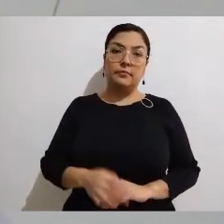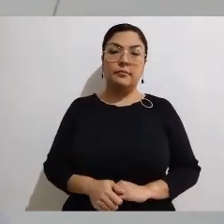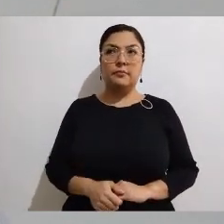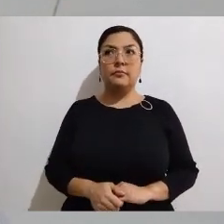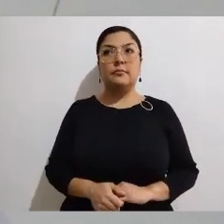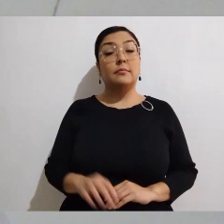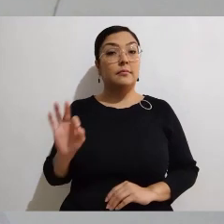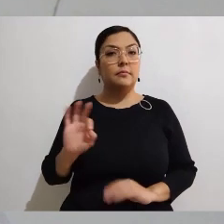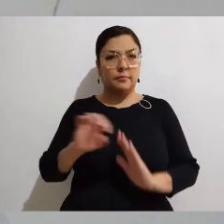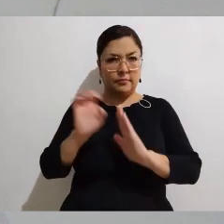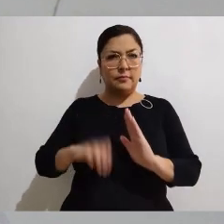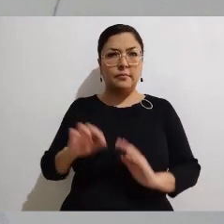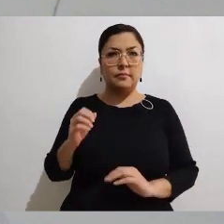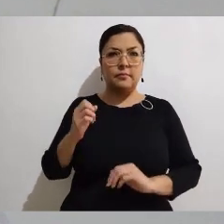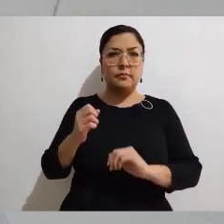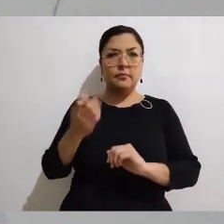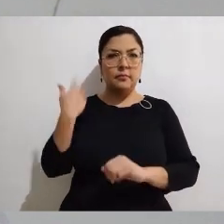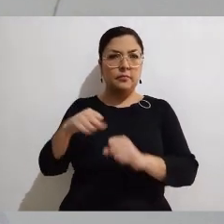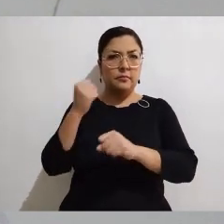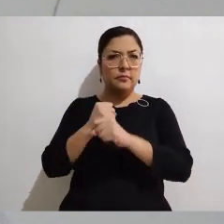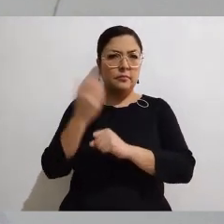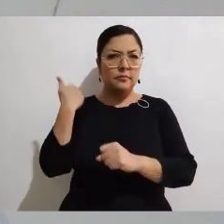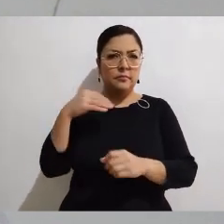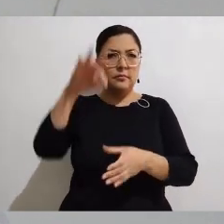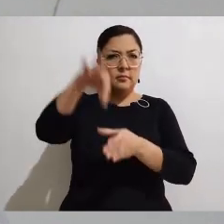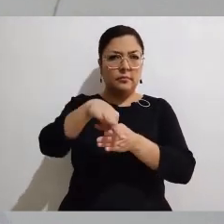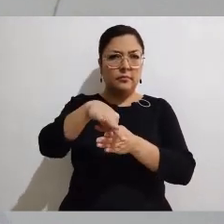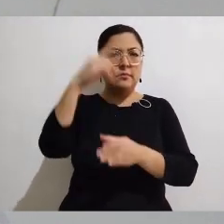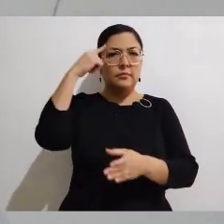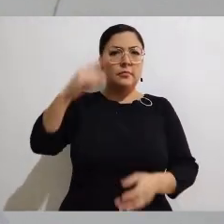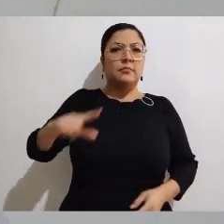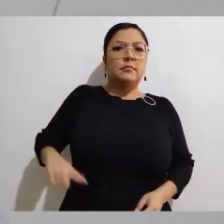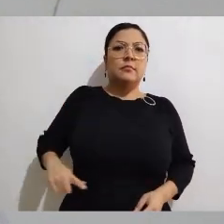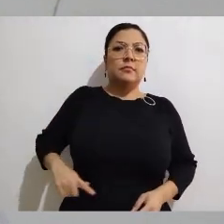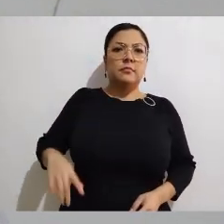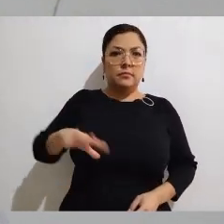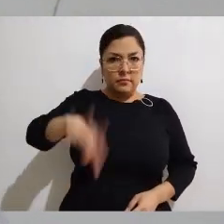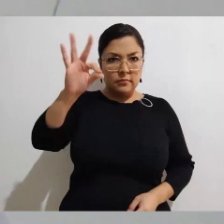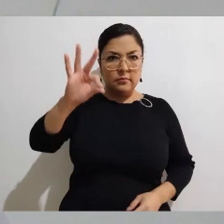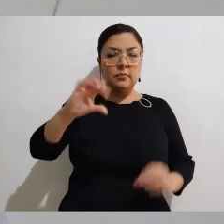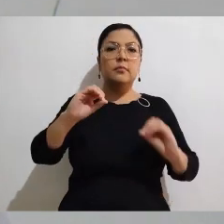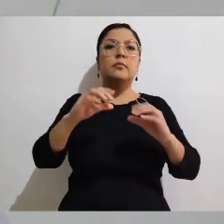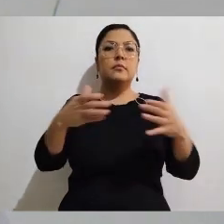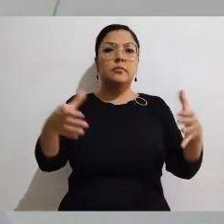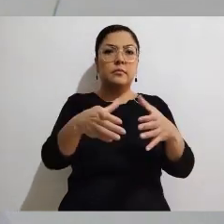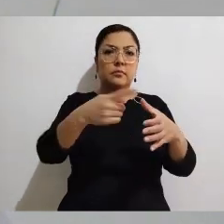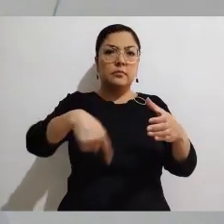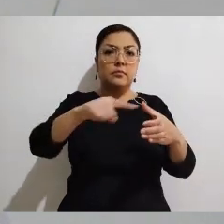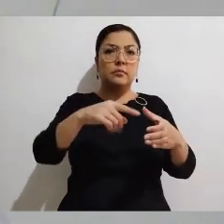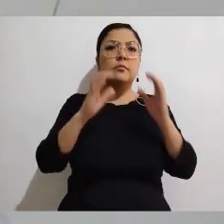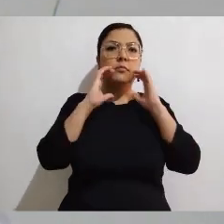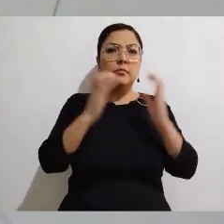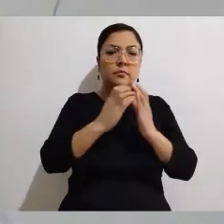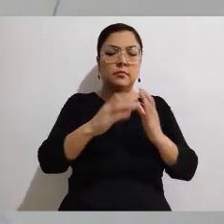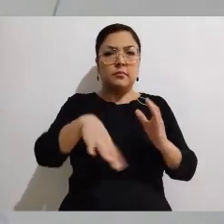pasado proceso electoral, donde teníamos elección tanto de gobernador como de Congreso local, hubo necesidad también de